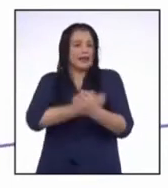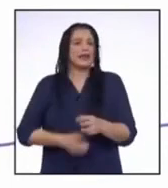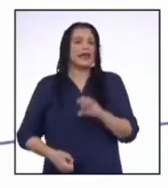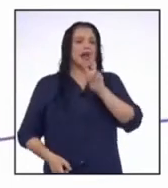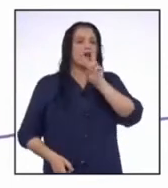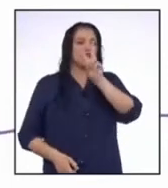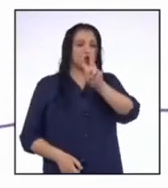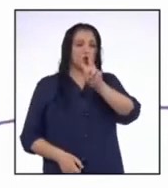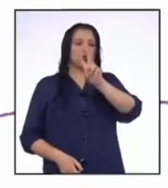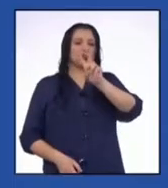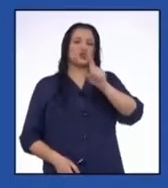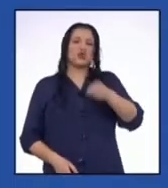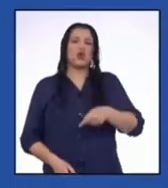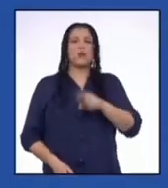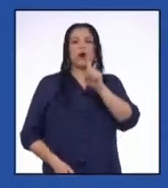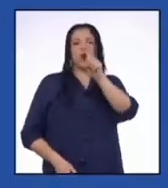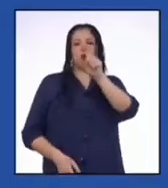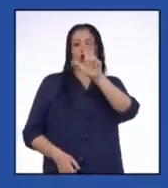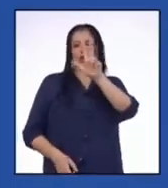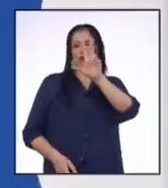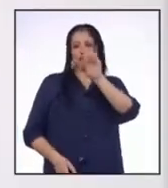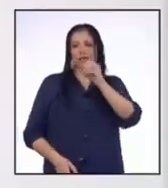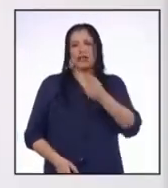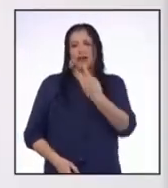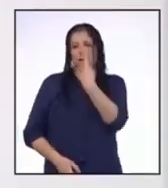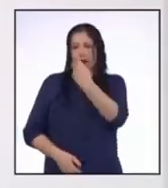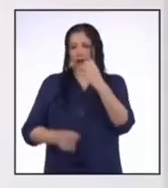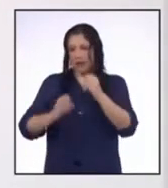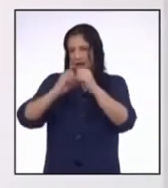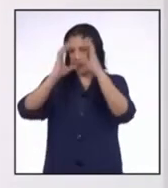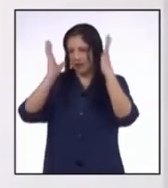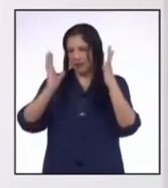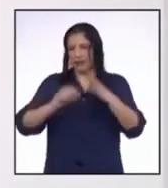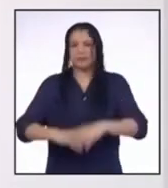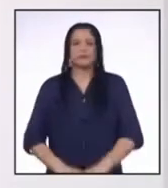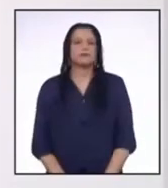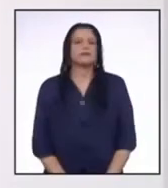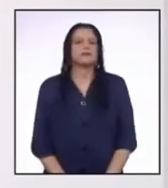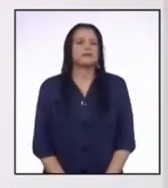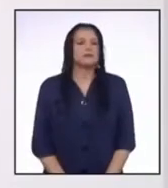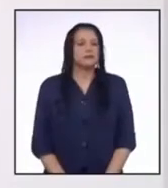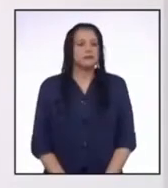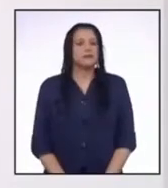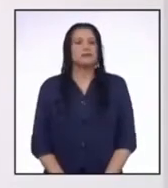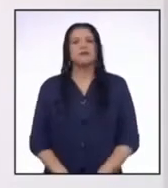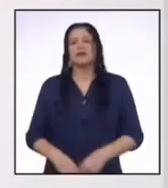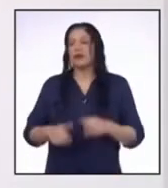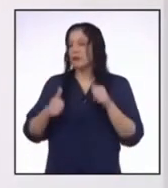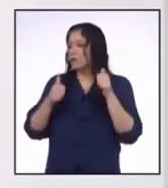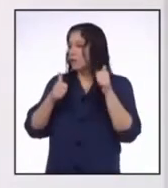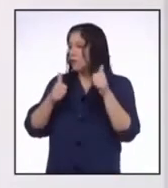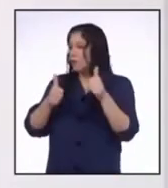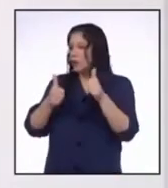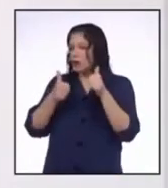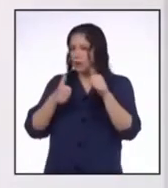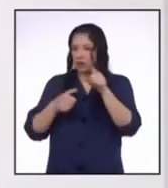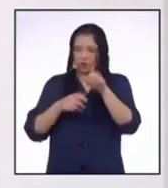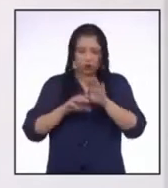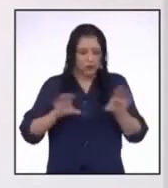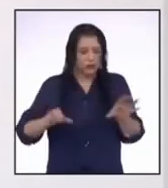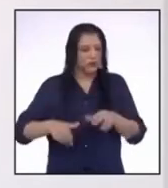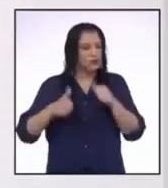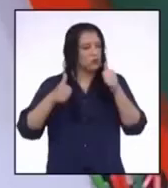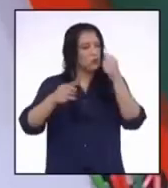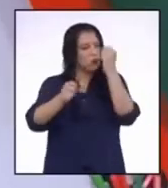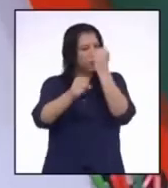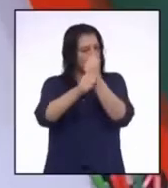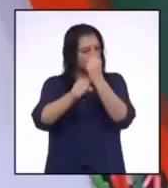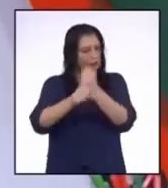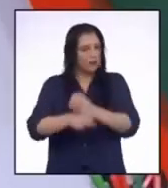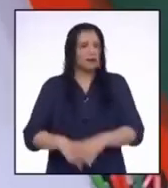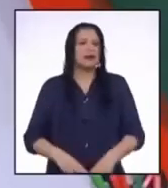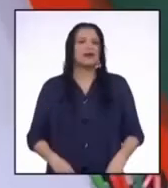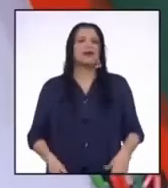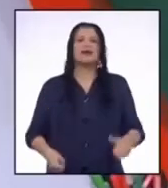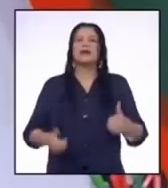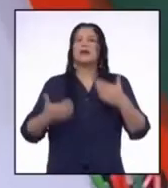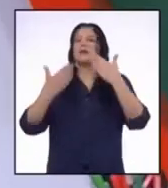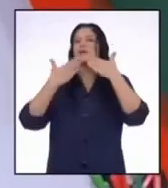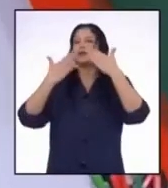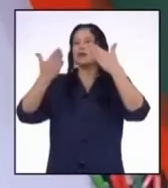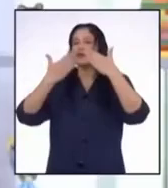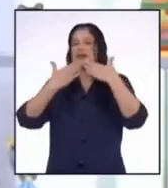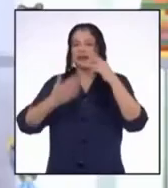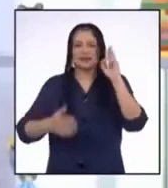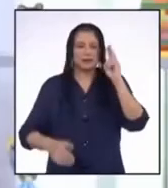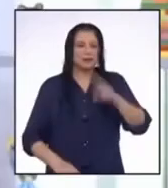2130 kilocalorías diarias. Muy bien, Junior, también has realizado un buen trabajo. Muchas